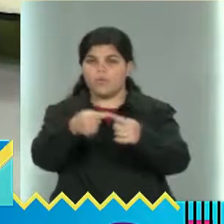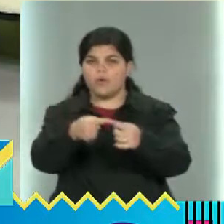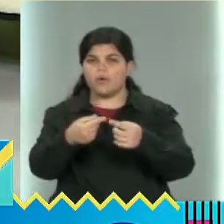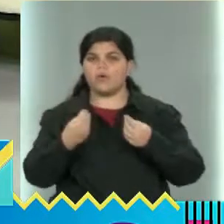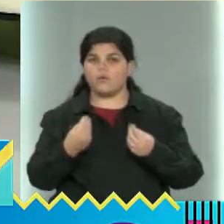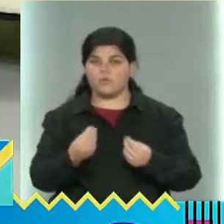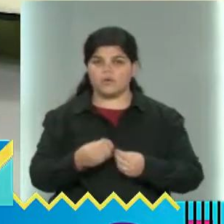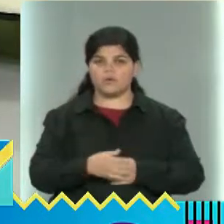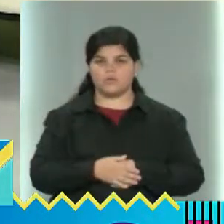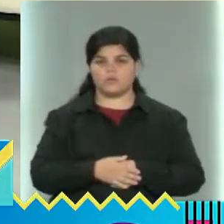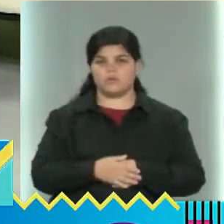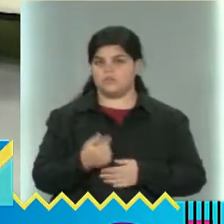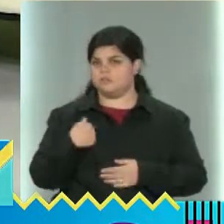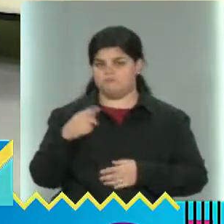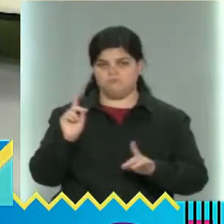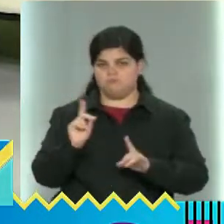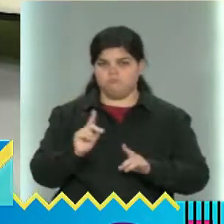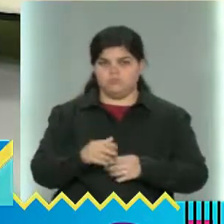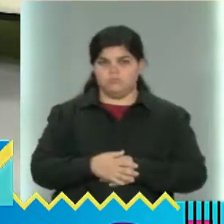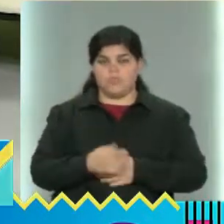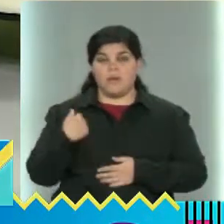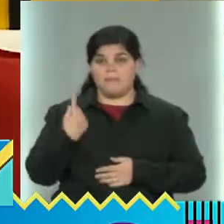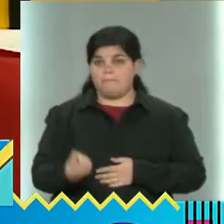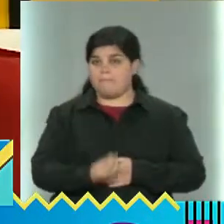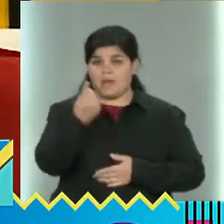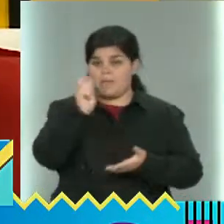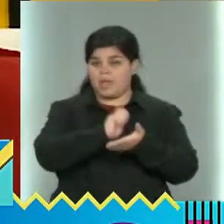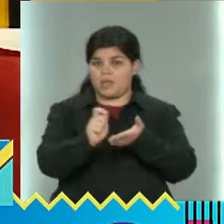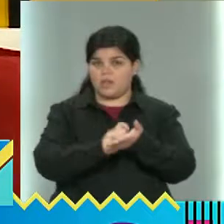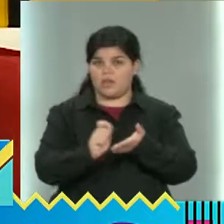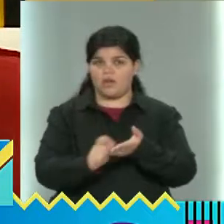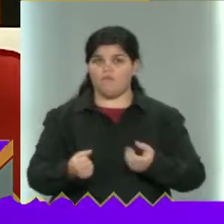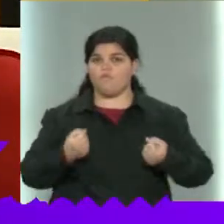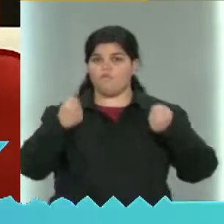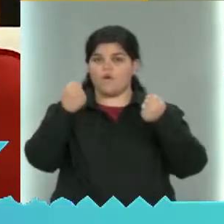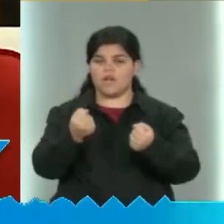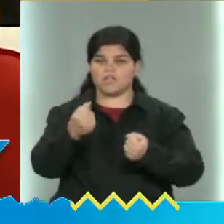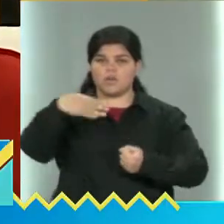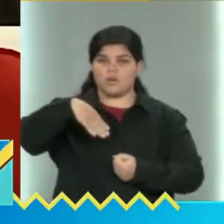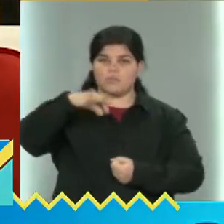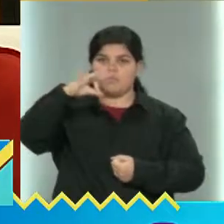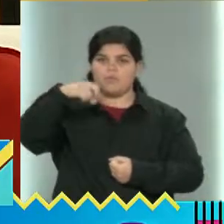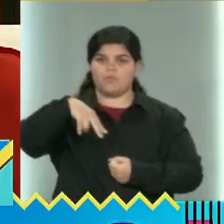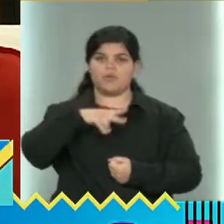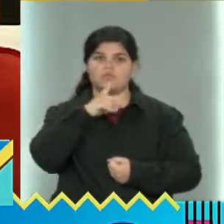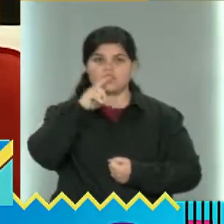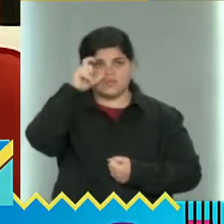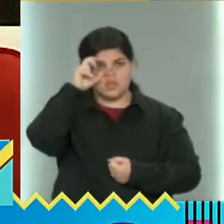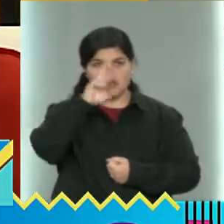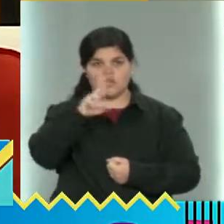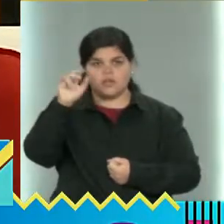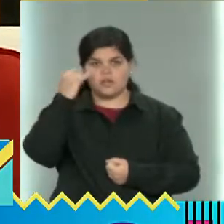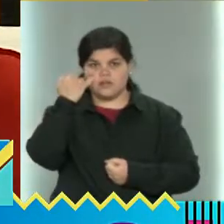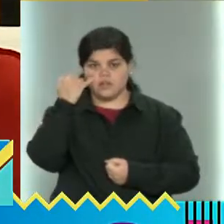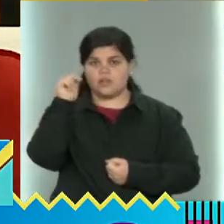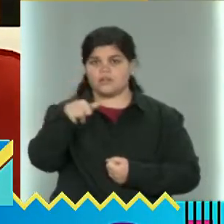No pensé en un impacto. La verdad que mi primera obra, La Fuerza en los Monterrey, que todavía tiene muchísima vigencia, a pesar de que lleva más de 20 años, yo creo que ha